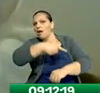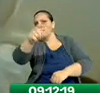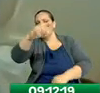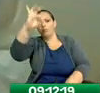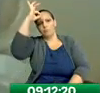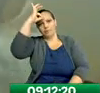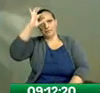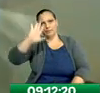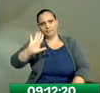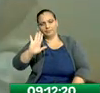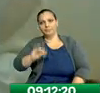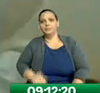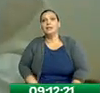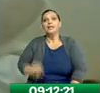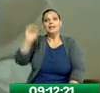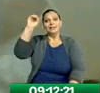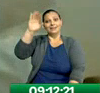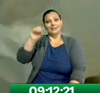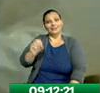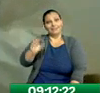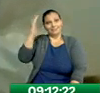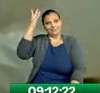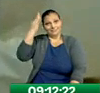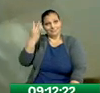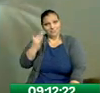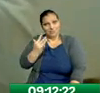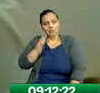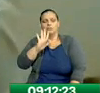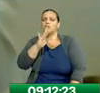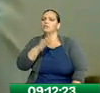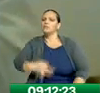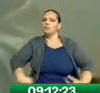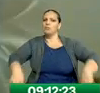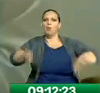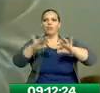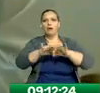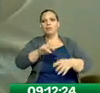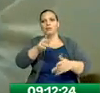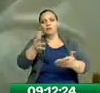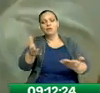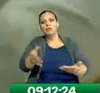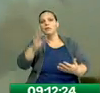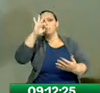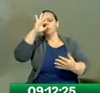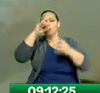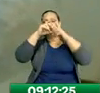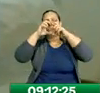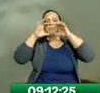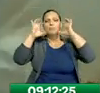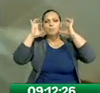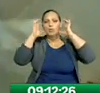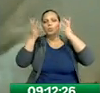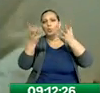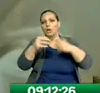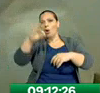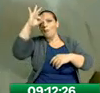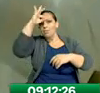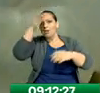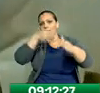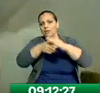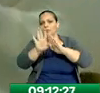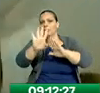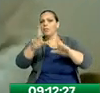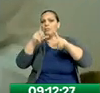semáforo, la corresponsabilidad es importantísima. Mascarilla, lavado de manos, distanciamiento social, pero